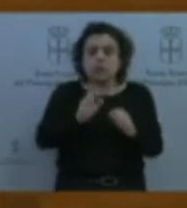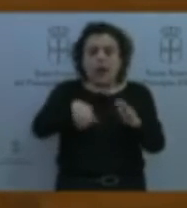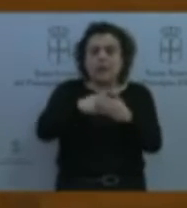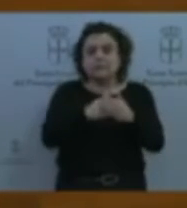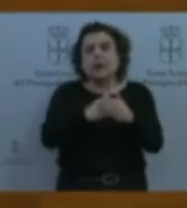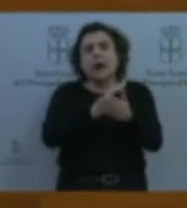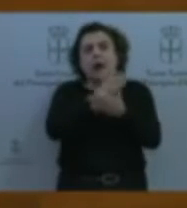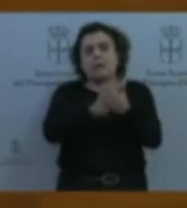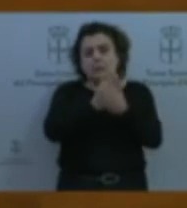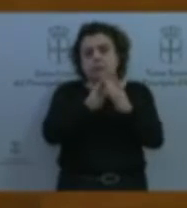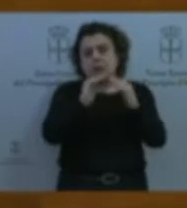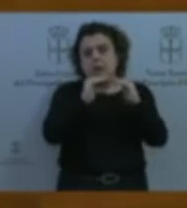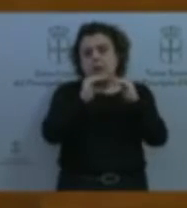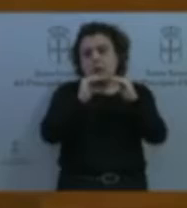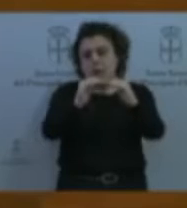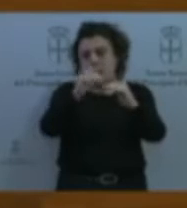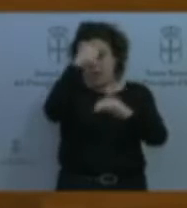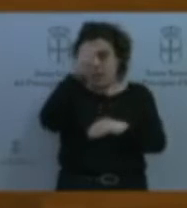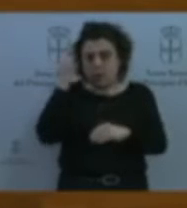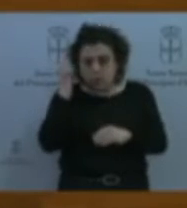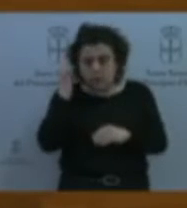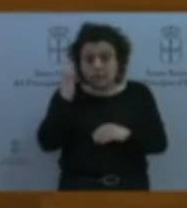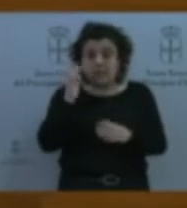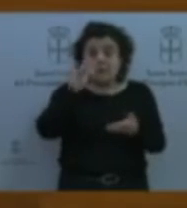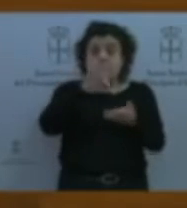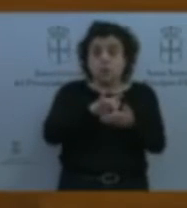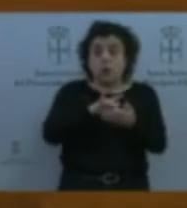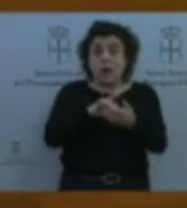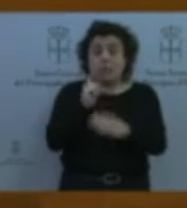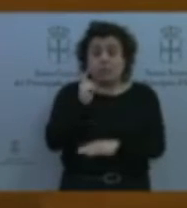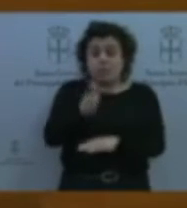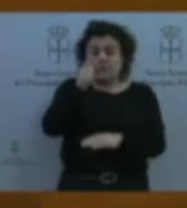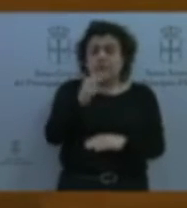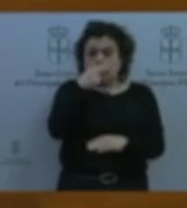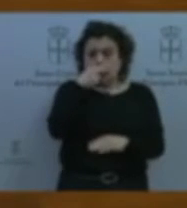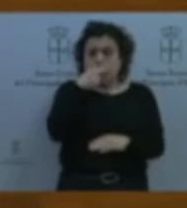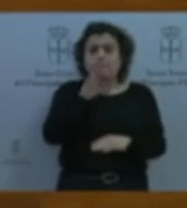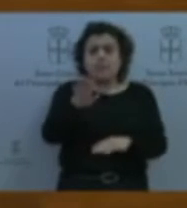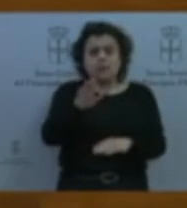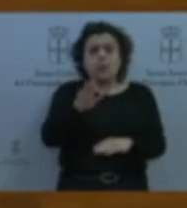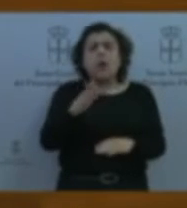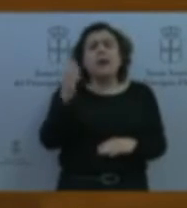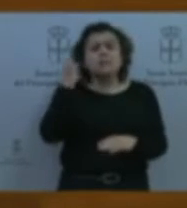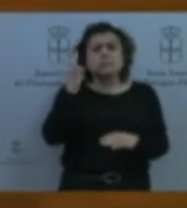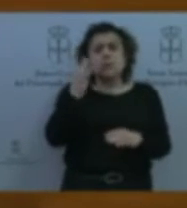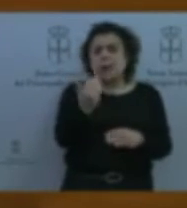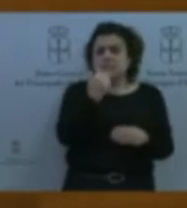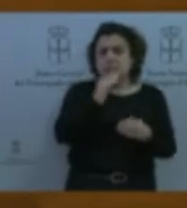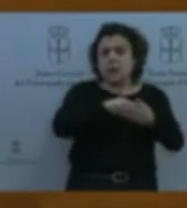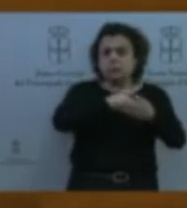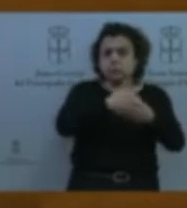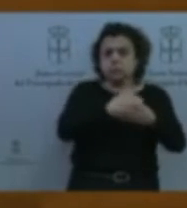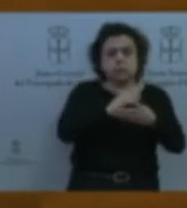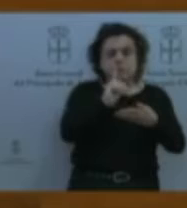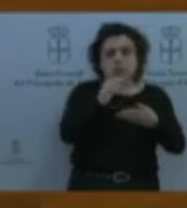Durante la dictadura franquista, las mujeres no podíamos tener una cuenta sin que nos diese permiso nuestro padre o nuestro marido. No podíamos